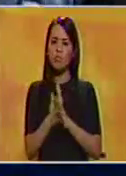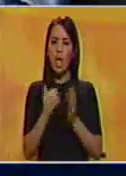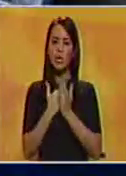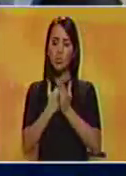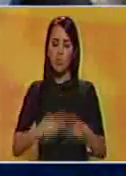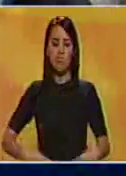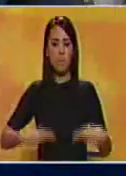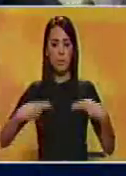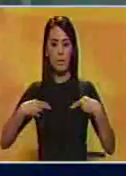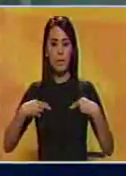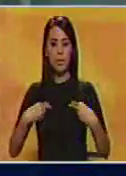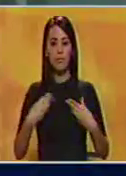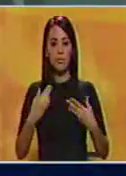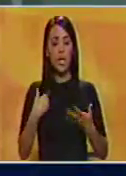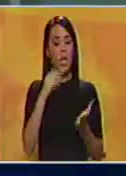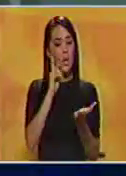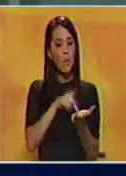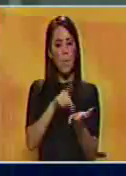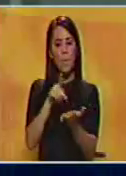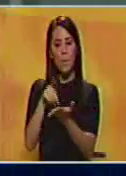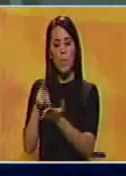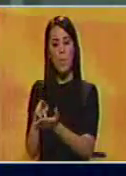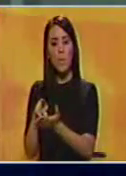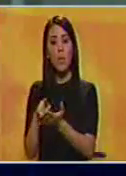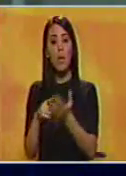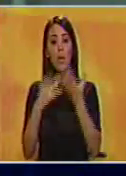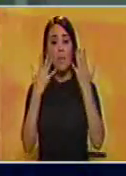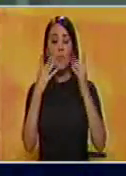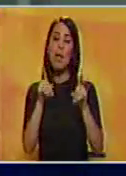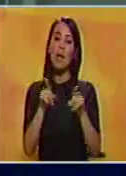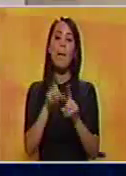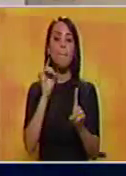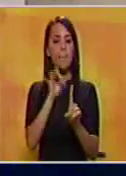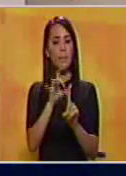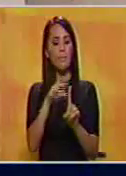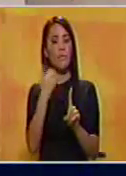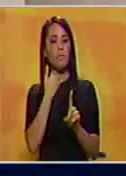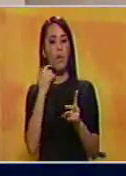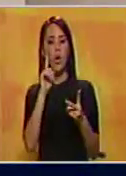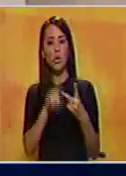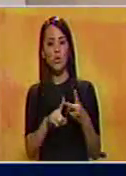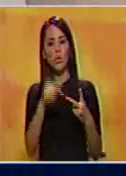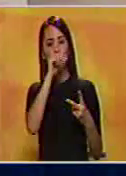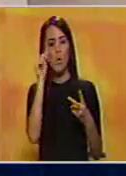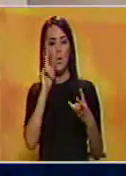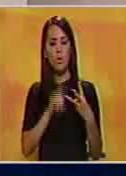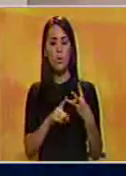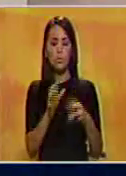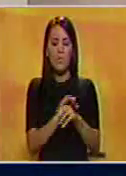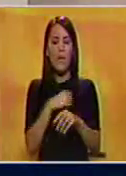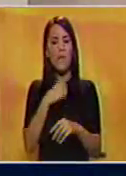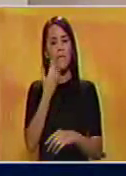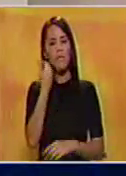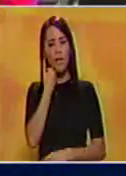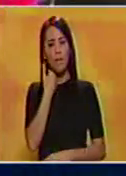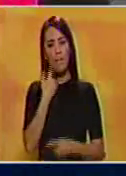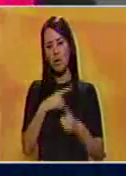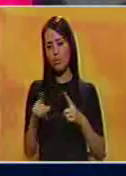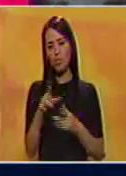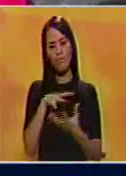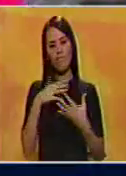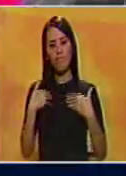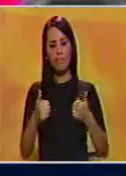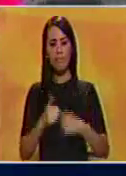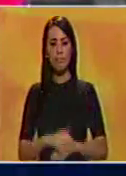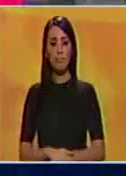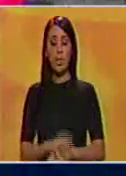Ella se involucró con diversas causas, entre ellas las de pacientes con SIDA, personas con adicciones, con lepra y otros problemas de salud. Aunque